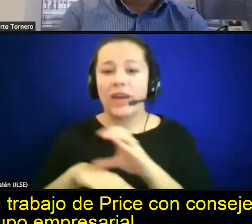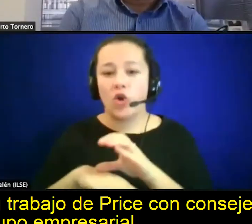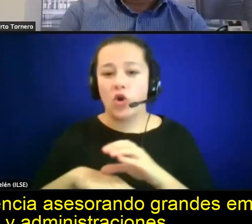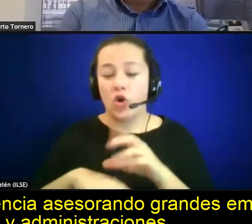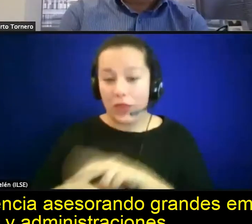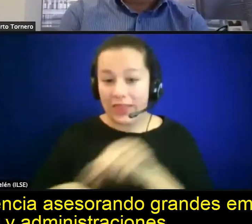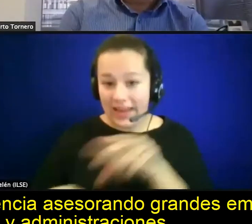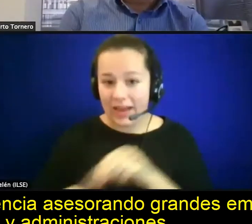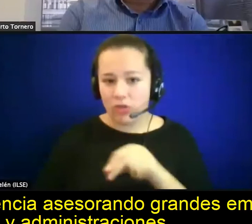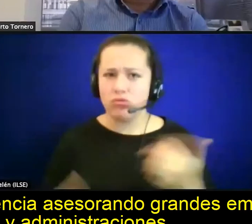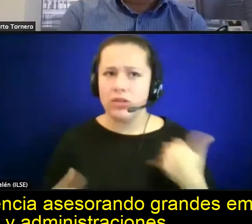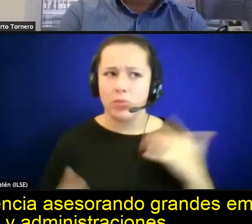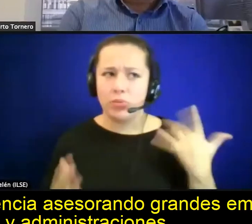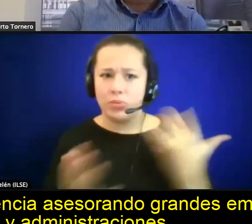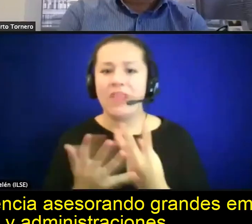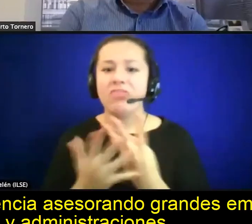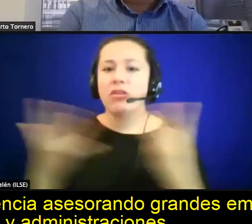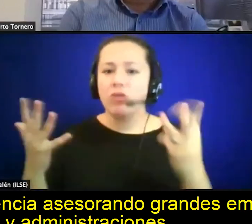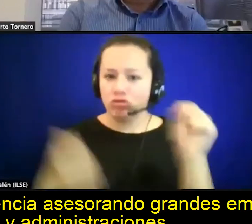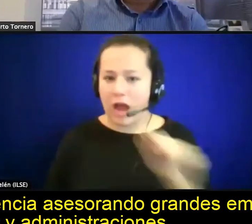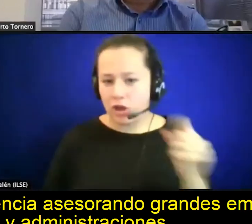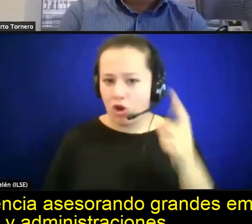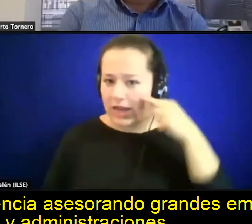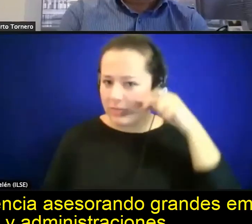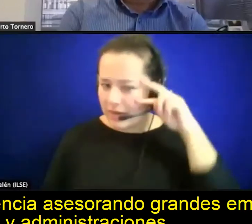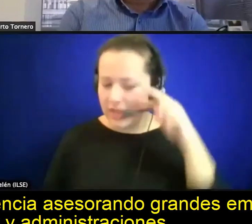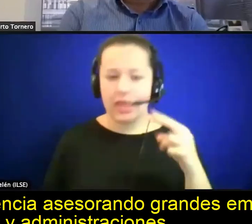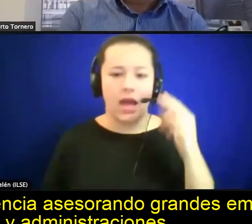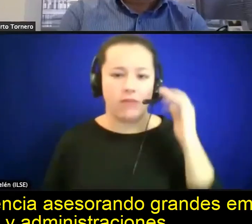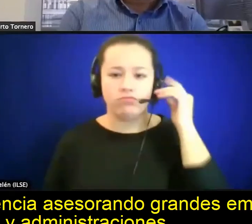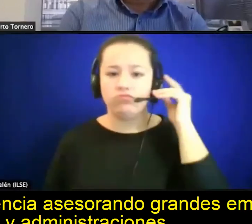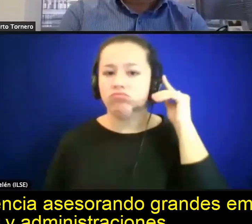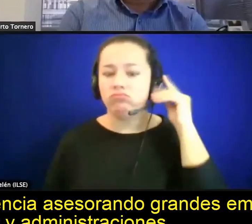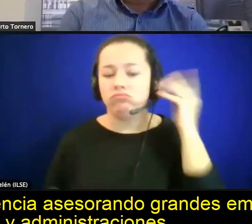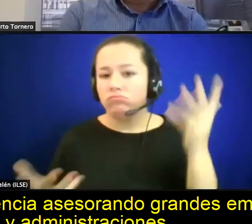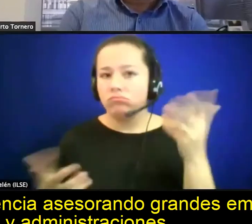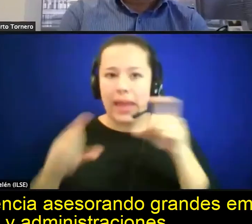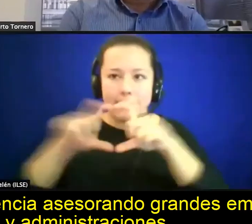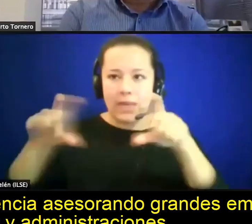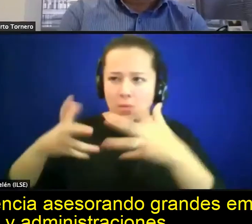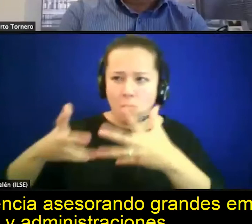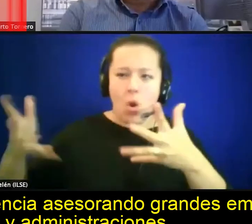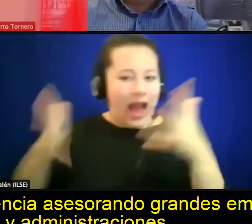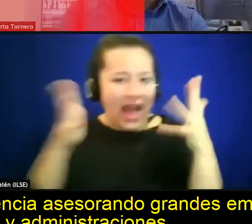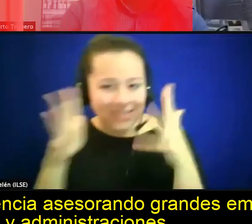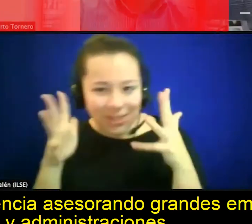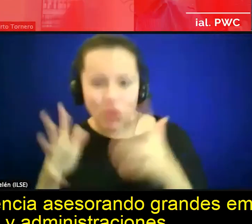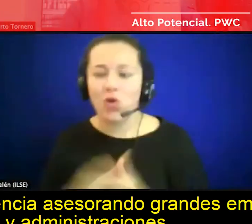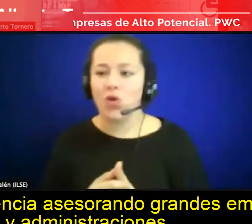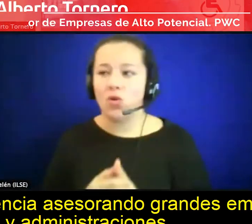con más de 18 años de experiencia asesorando pues, grandes empresas emergentes